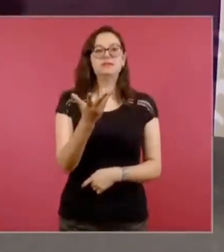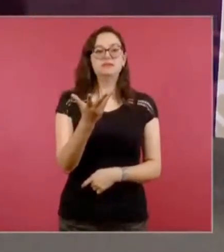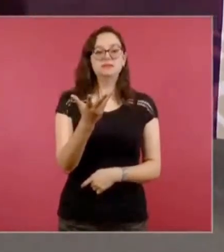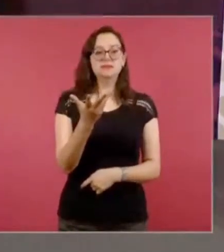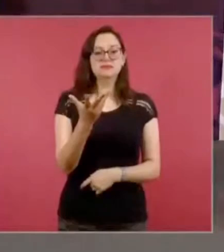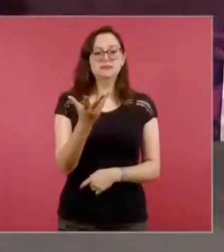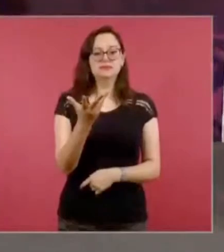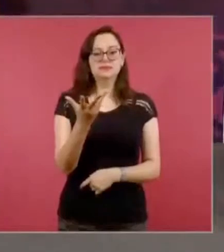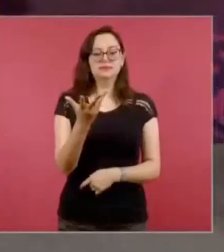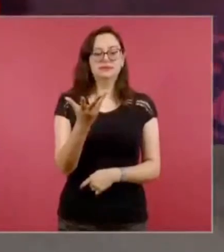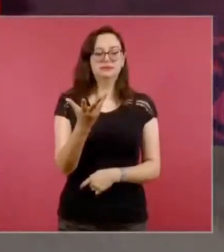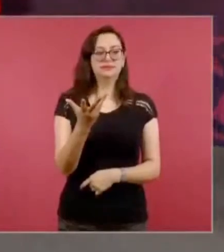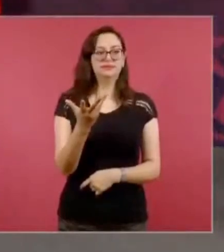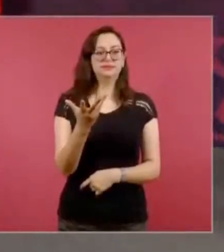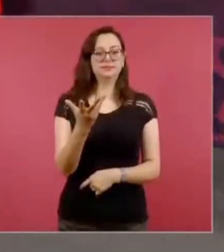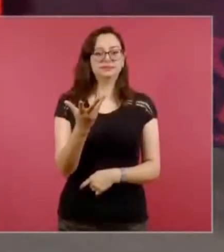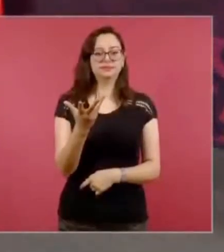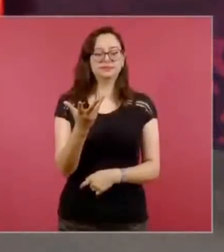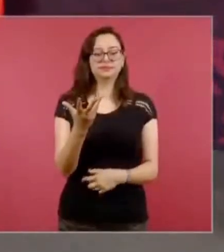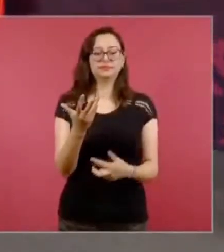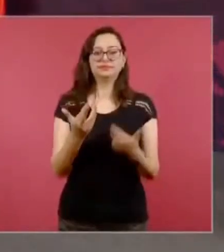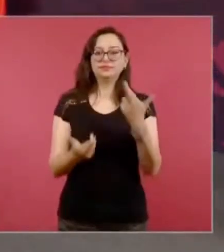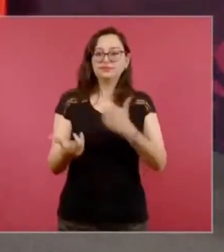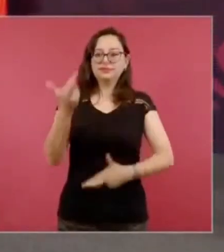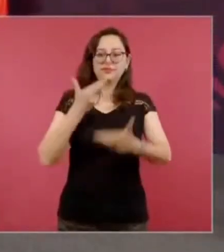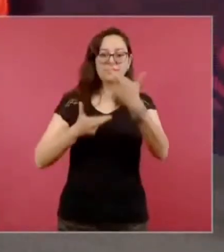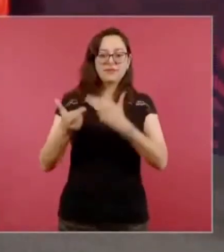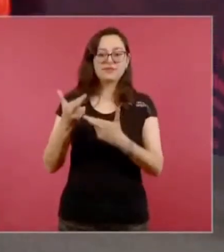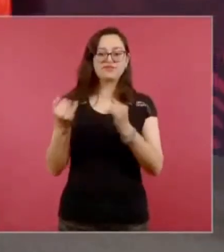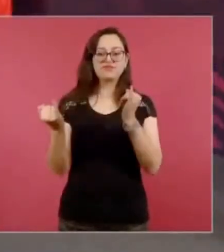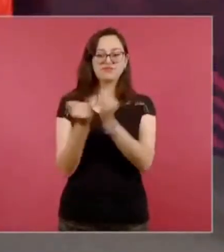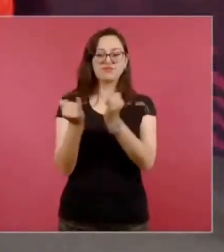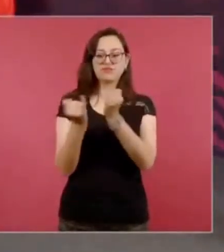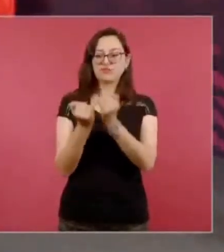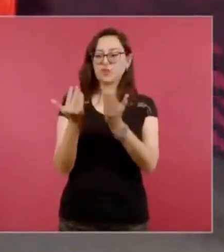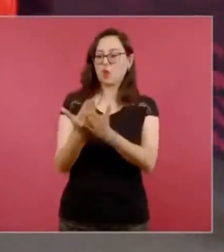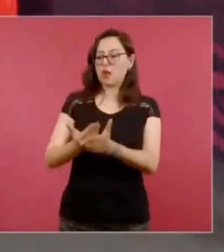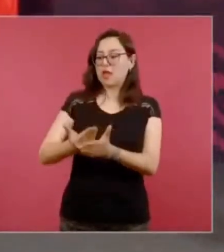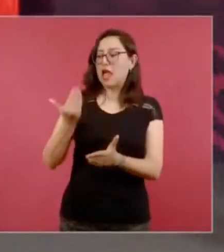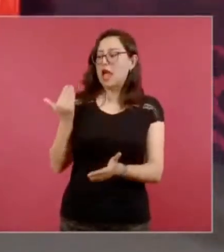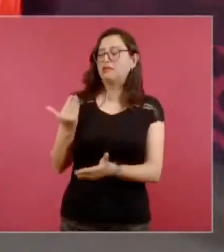los de el bloque conservador corrupto.